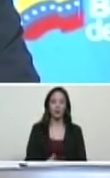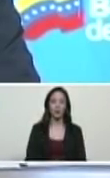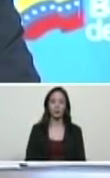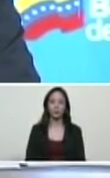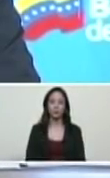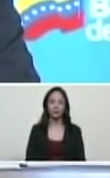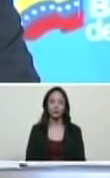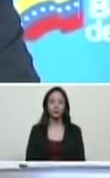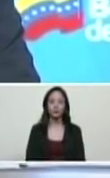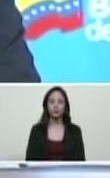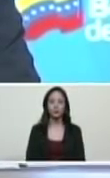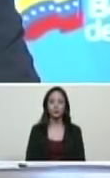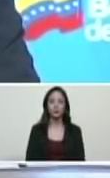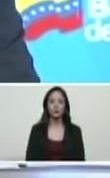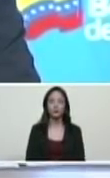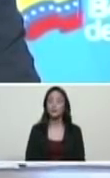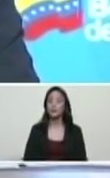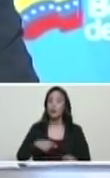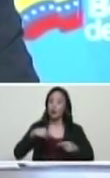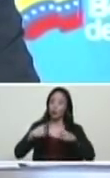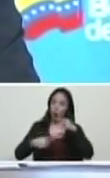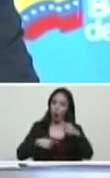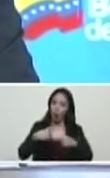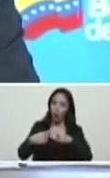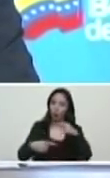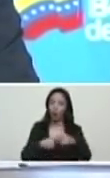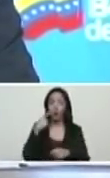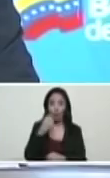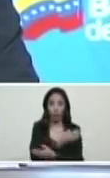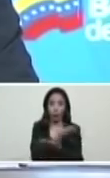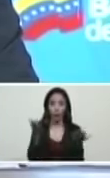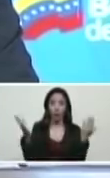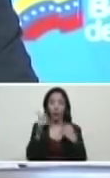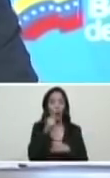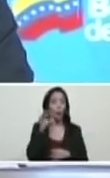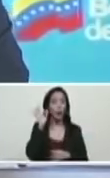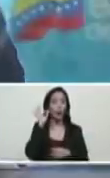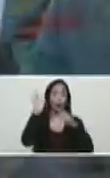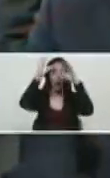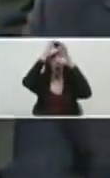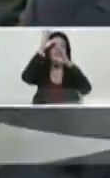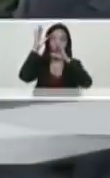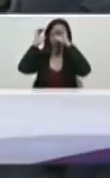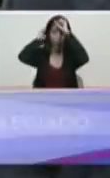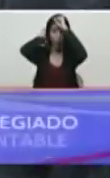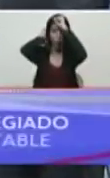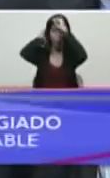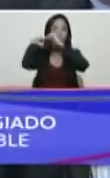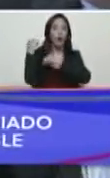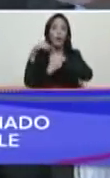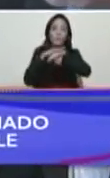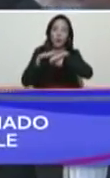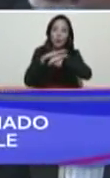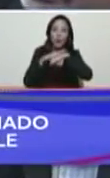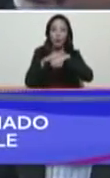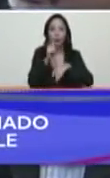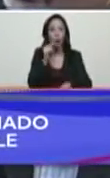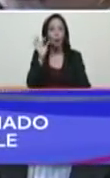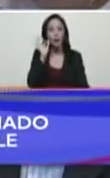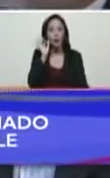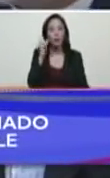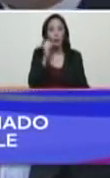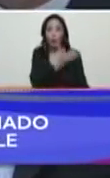Todos los días, señores embajadores, queridos embajadores, queridas embajadoras, ministros y representantes de gobiernos que